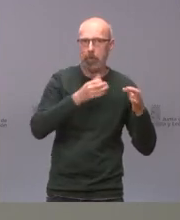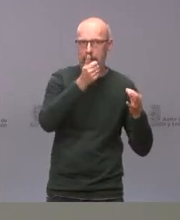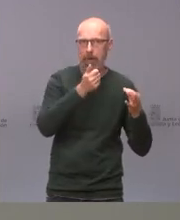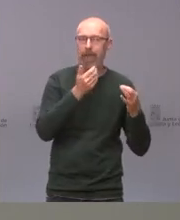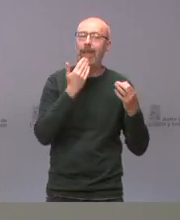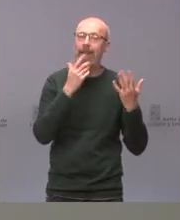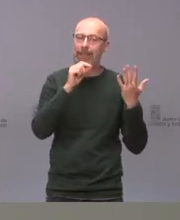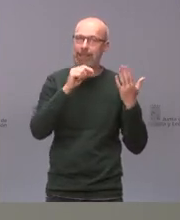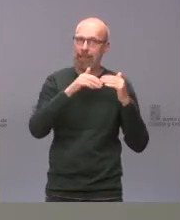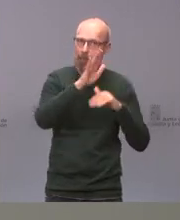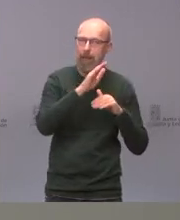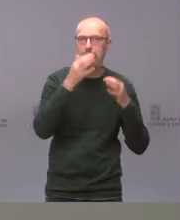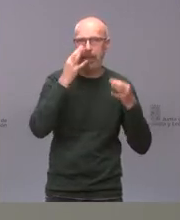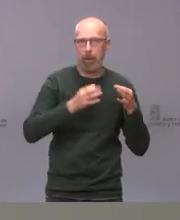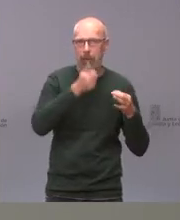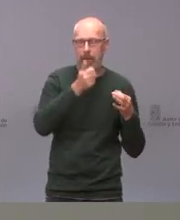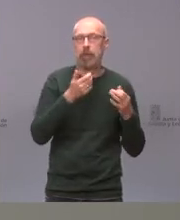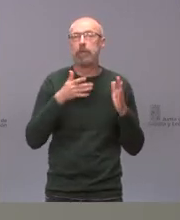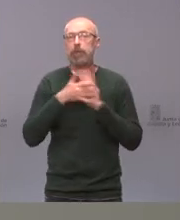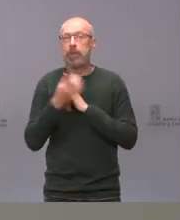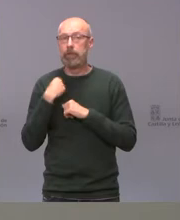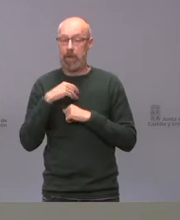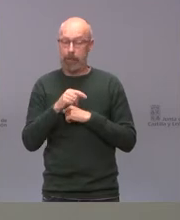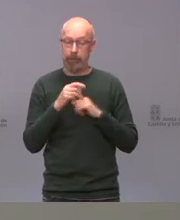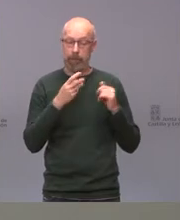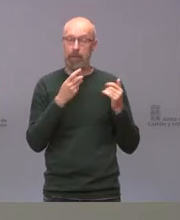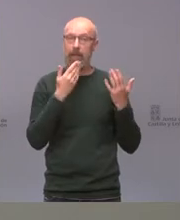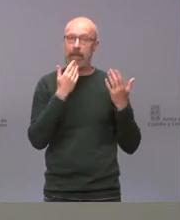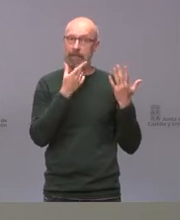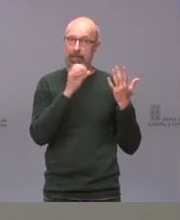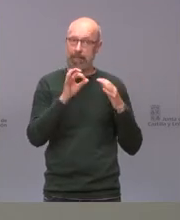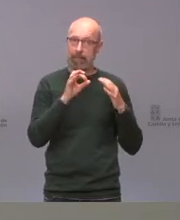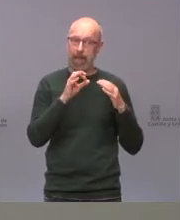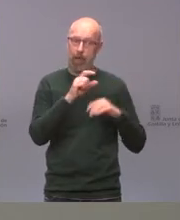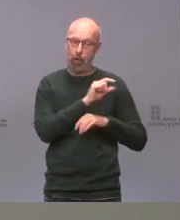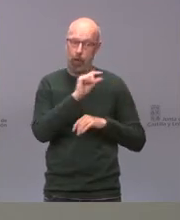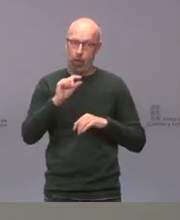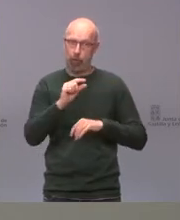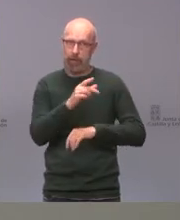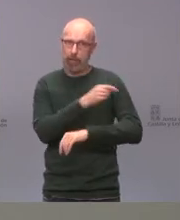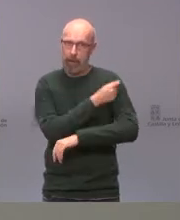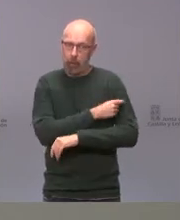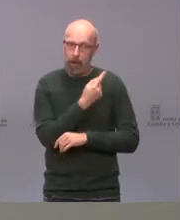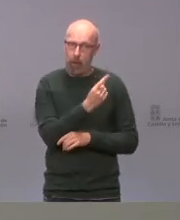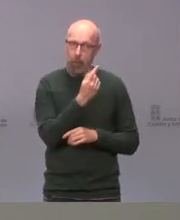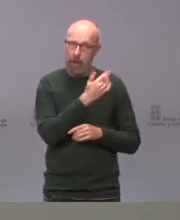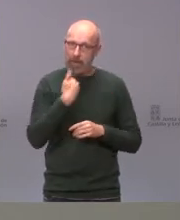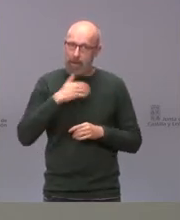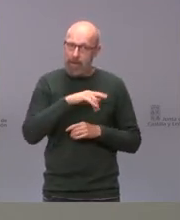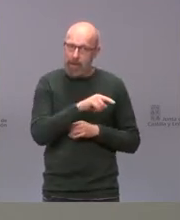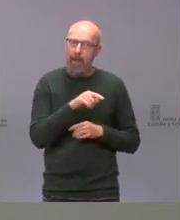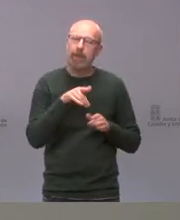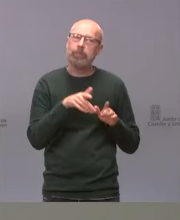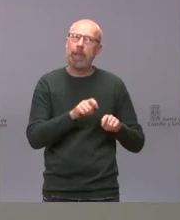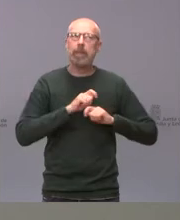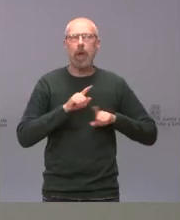60 años. Tener más del 90% de la población de más de 60 años con una dosis puesta es algo que evidentemente nos da